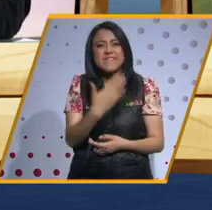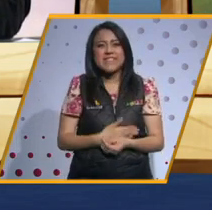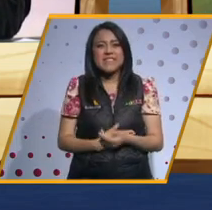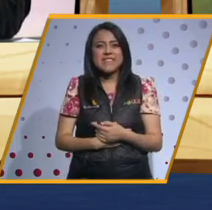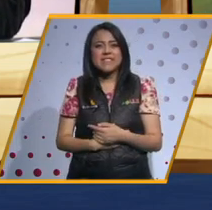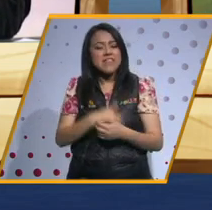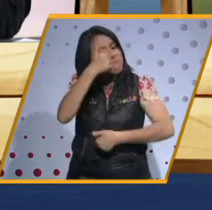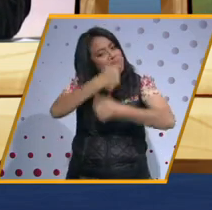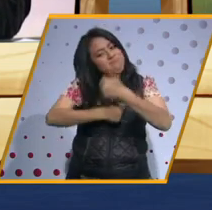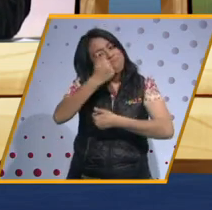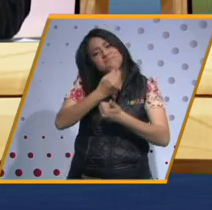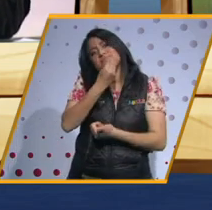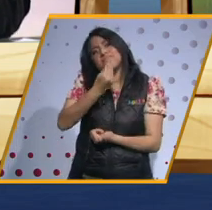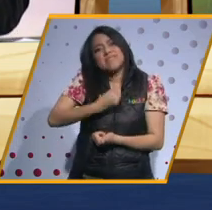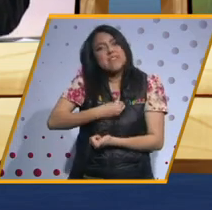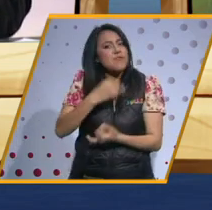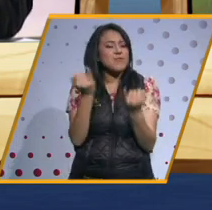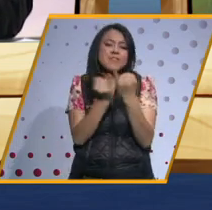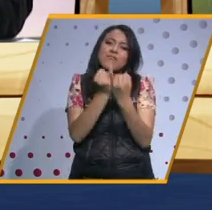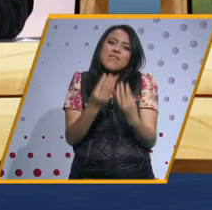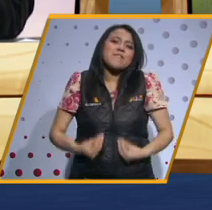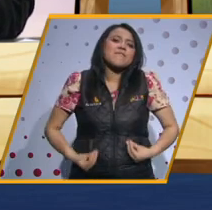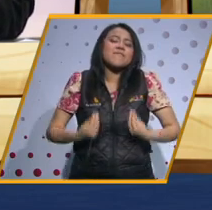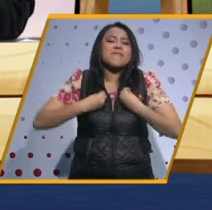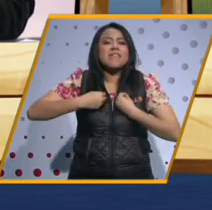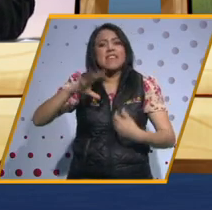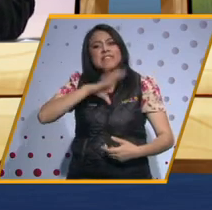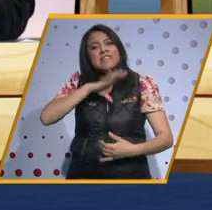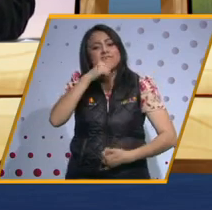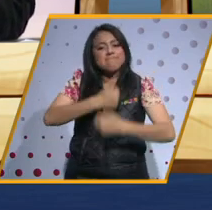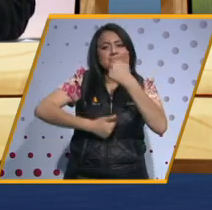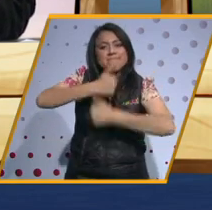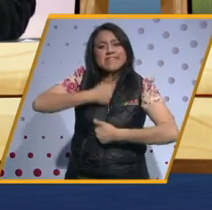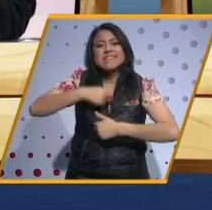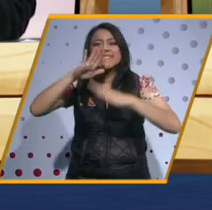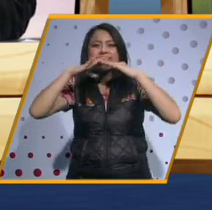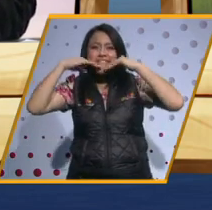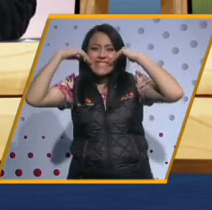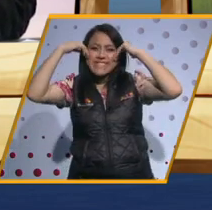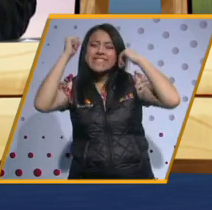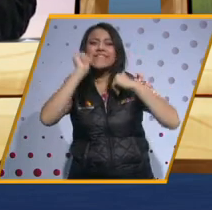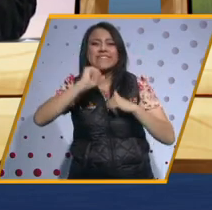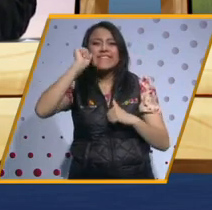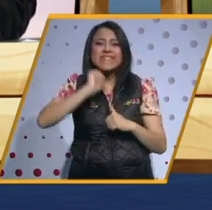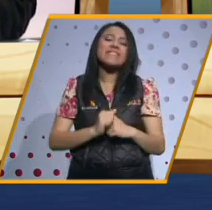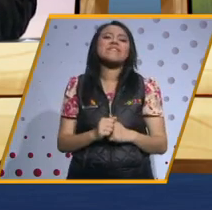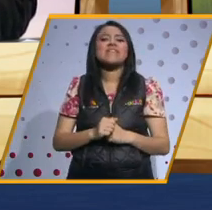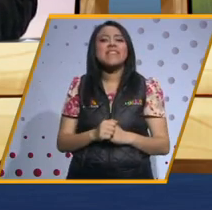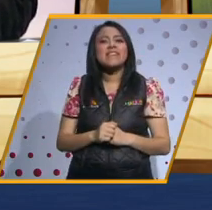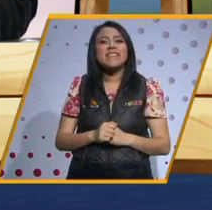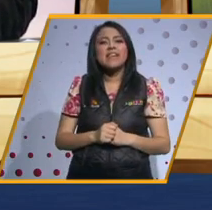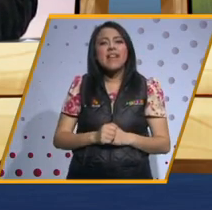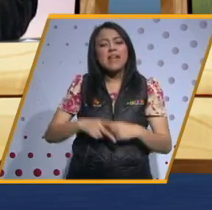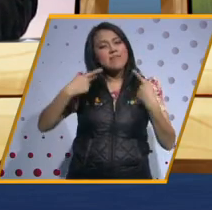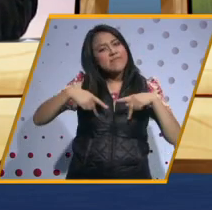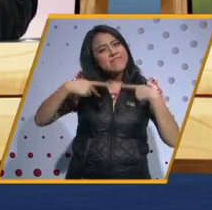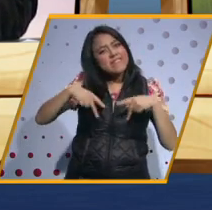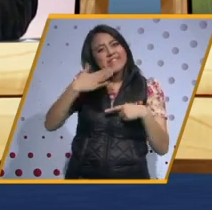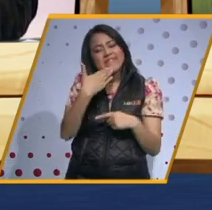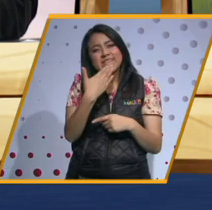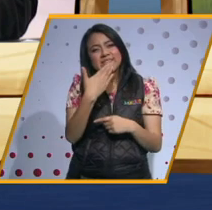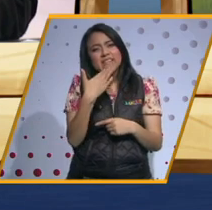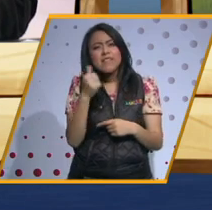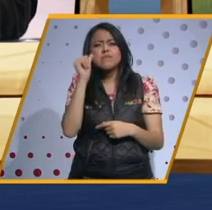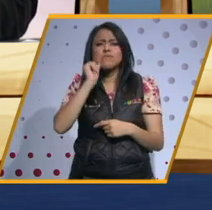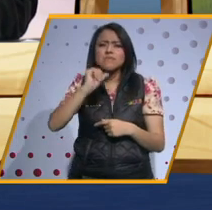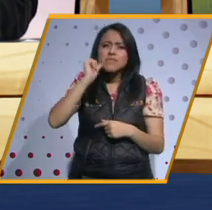competidor. Y así es la vida y así se compite. El que va compitiendo siempre con una sonrisa te está tomando el pelo. La realidad es que un competidor se entrega